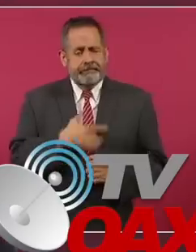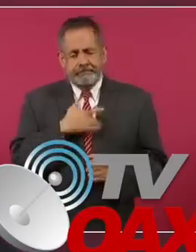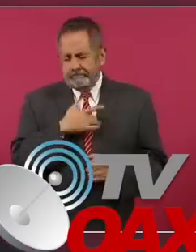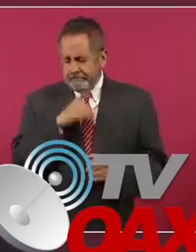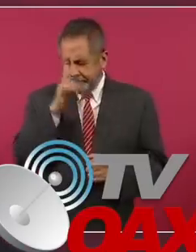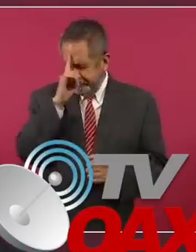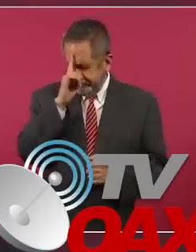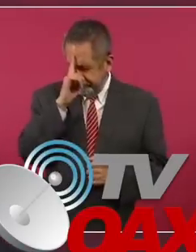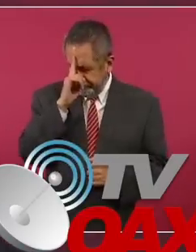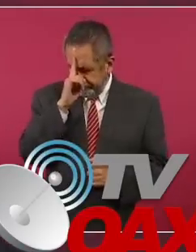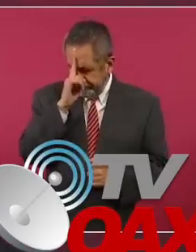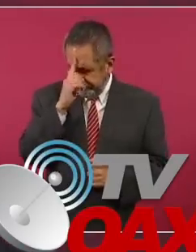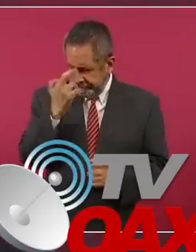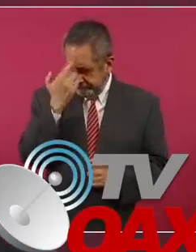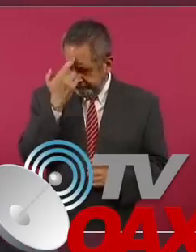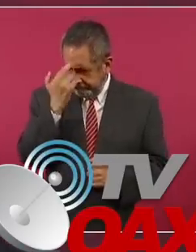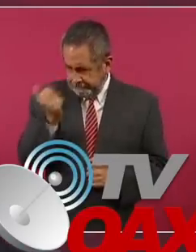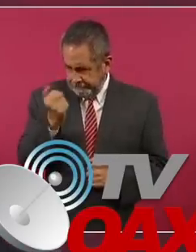sensatez